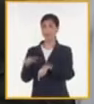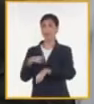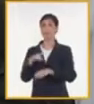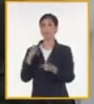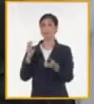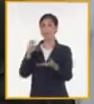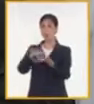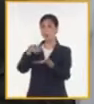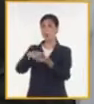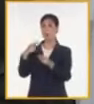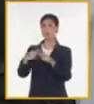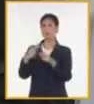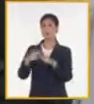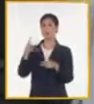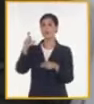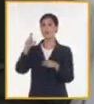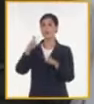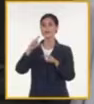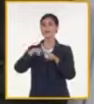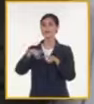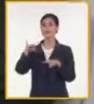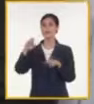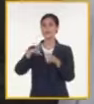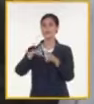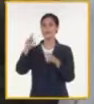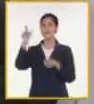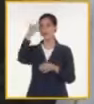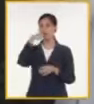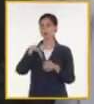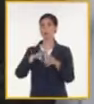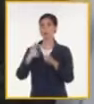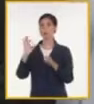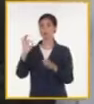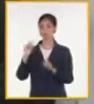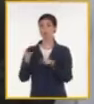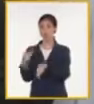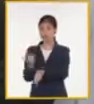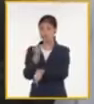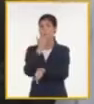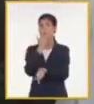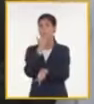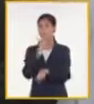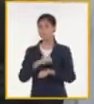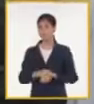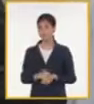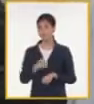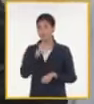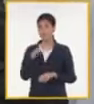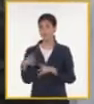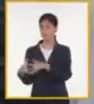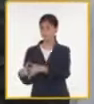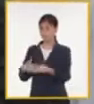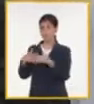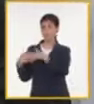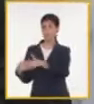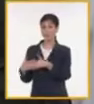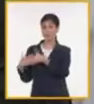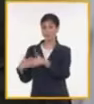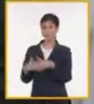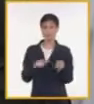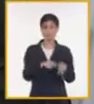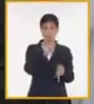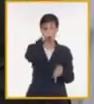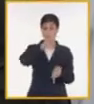constituyen delitos que están tipificados en los convenios internacionales y Estados Unidos y Cuba somos firmantes de ese